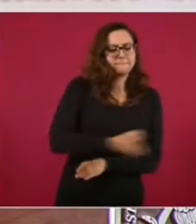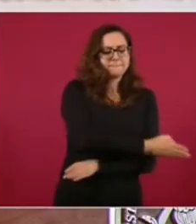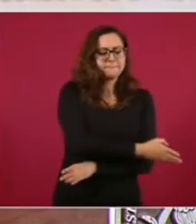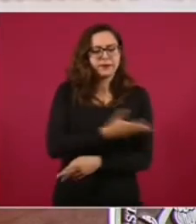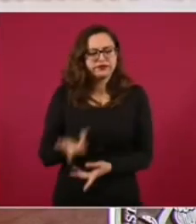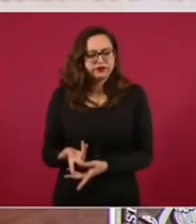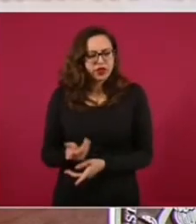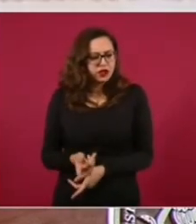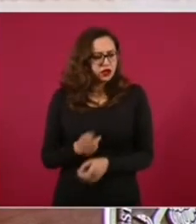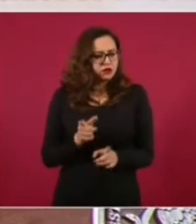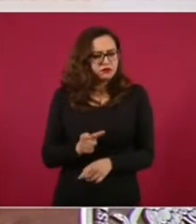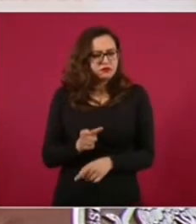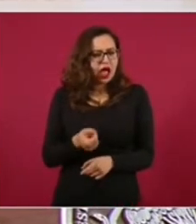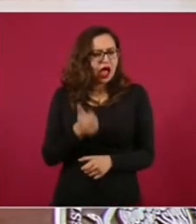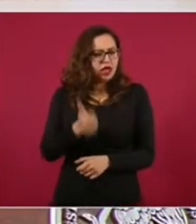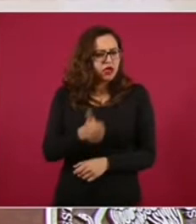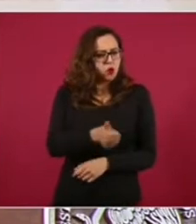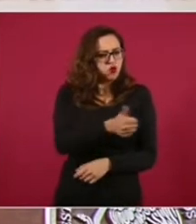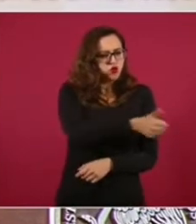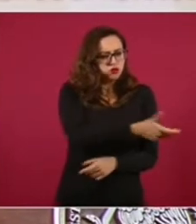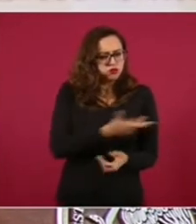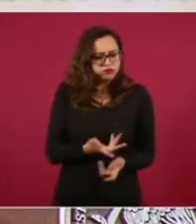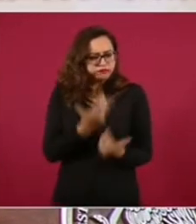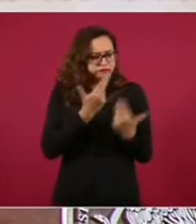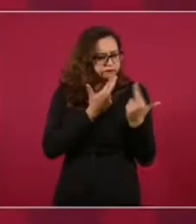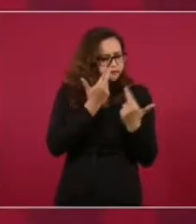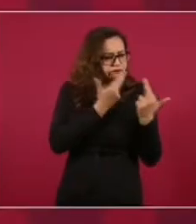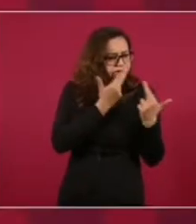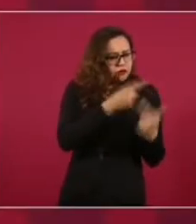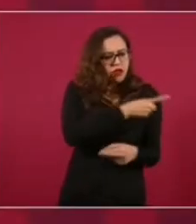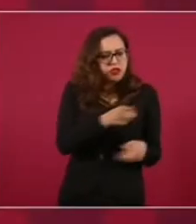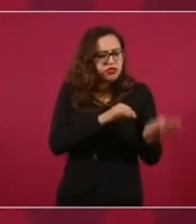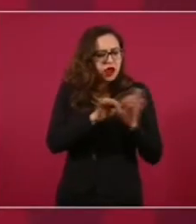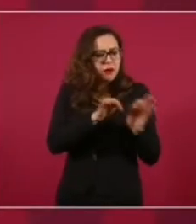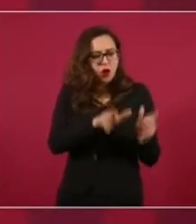que le haya dedicado tanto tiempo,